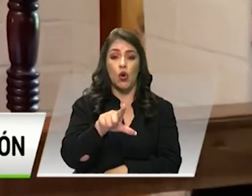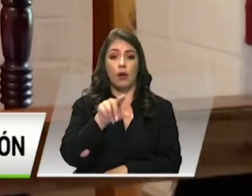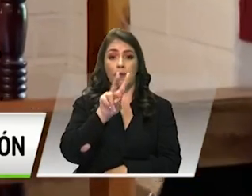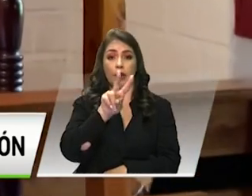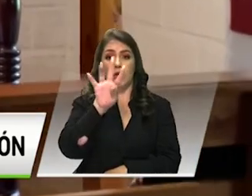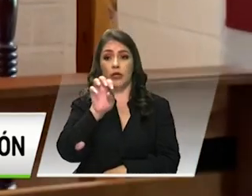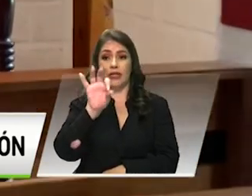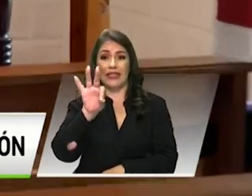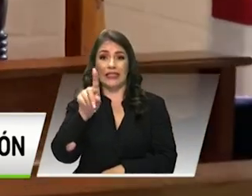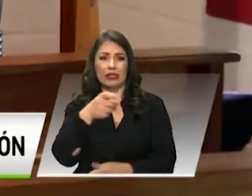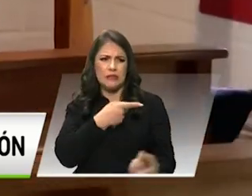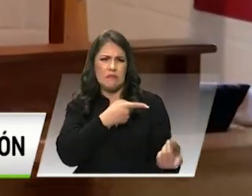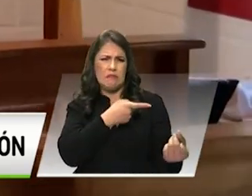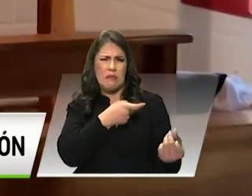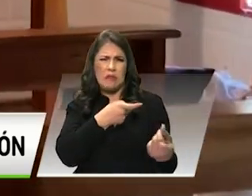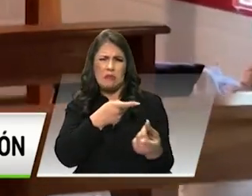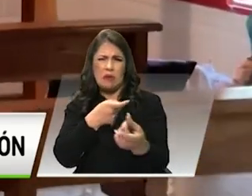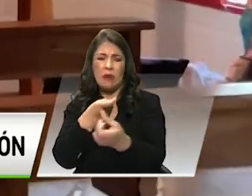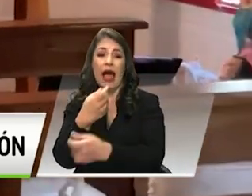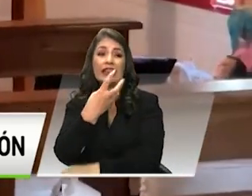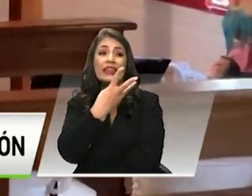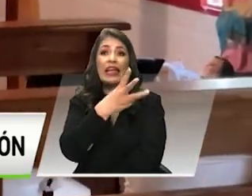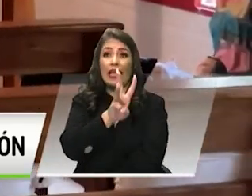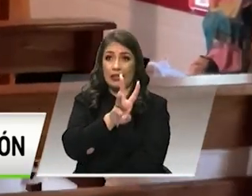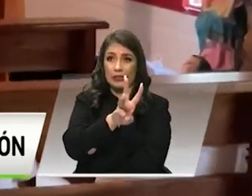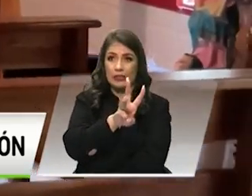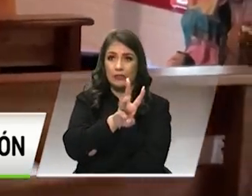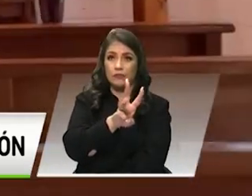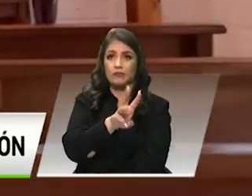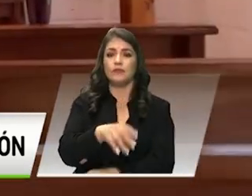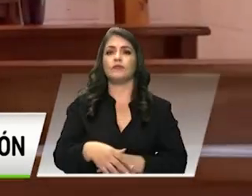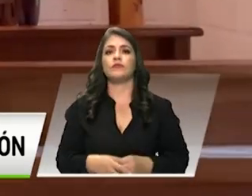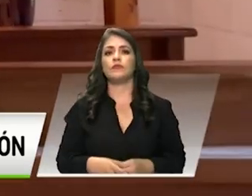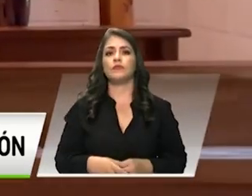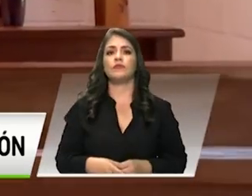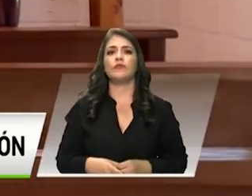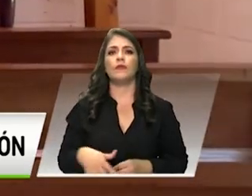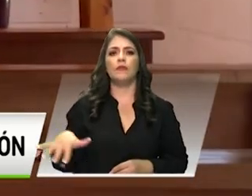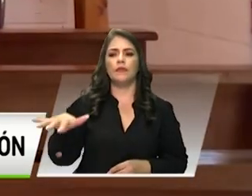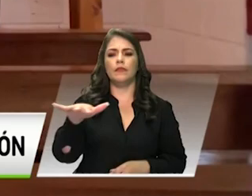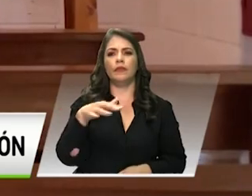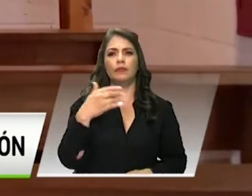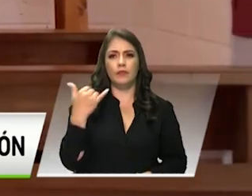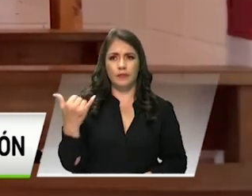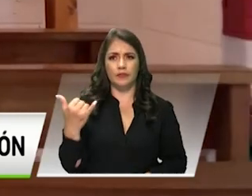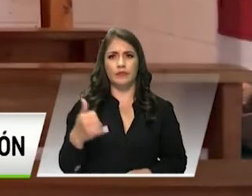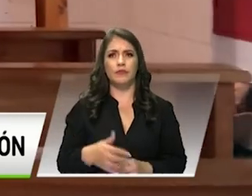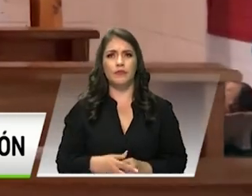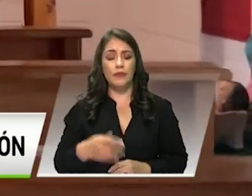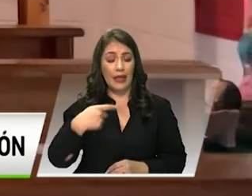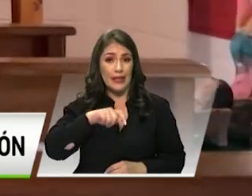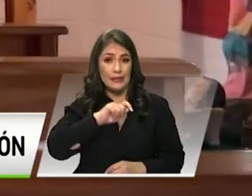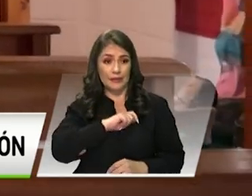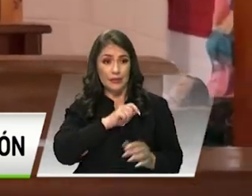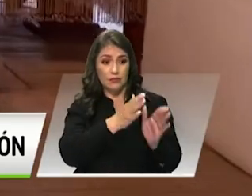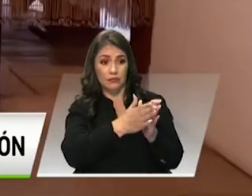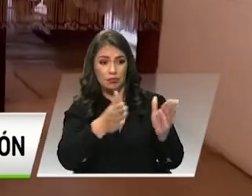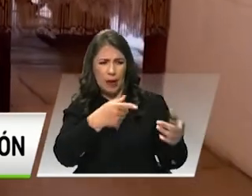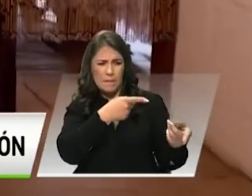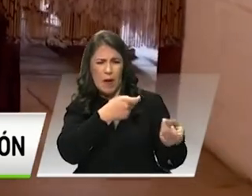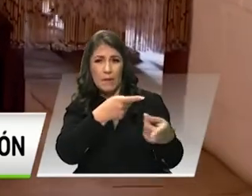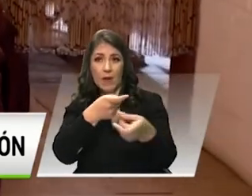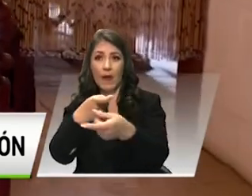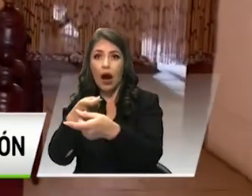de 1936 en la estación ferroviaria Fernando Caballero de la provincia manchega de Ciudad Real, en España. Cada